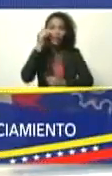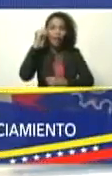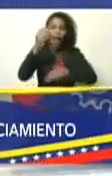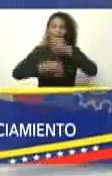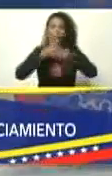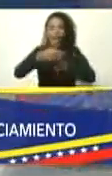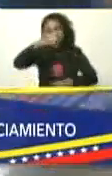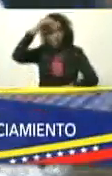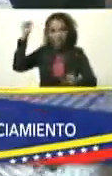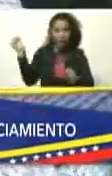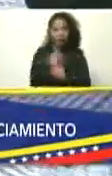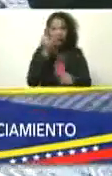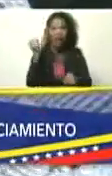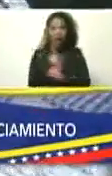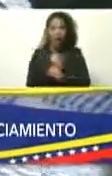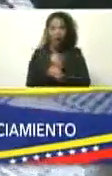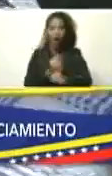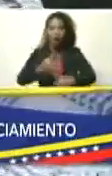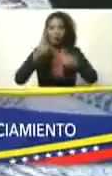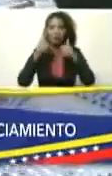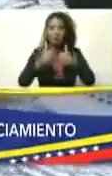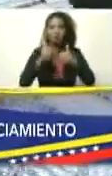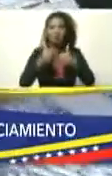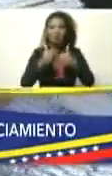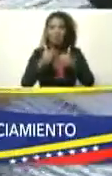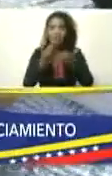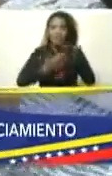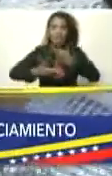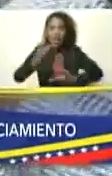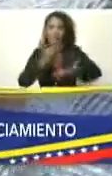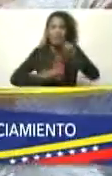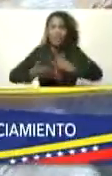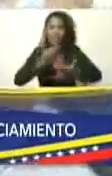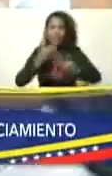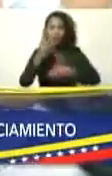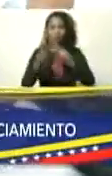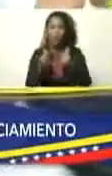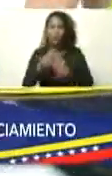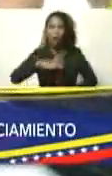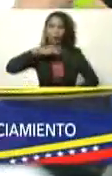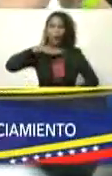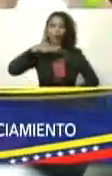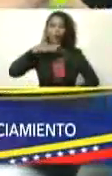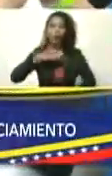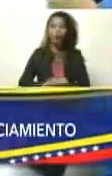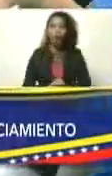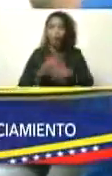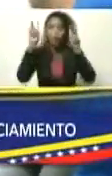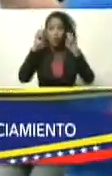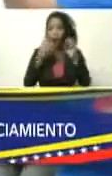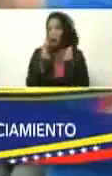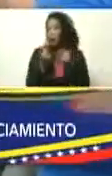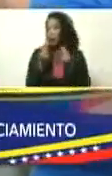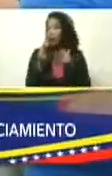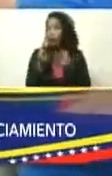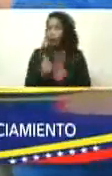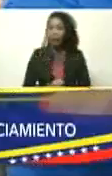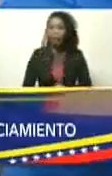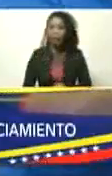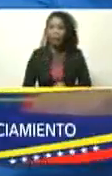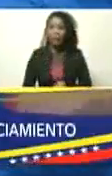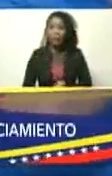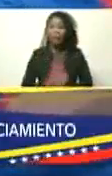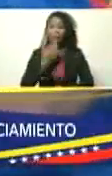generan empleo, generan bienes, generan servicios, generan riqueza, generan nueva economía y